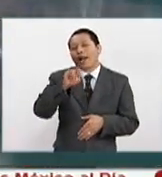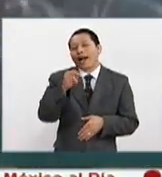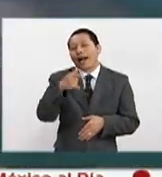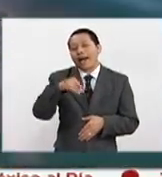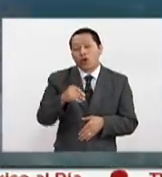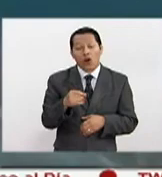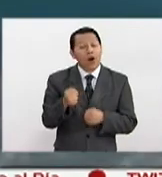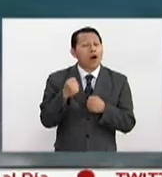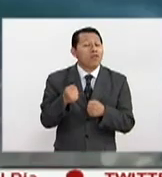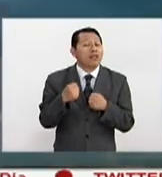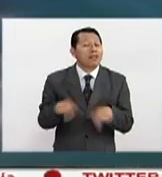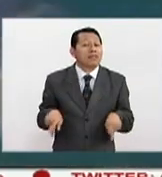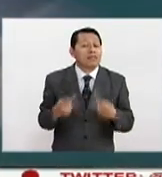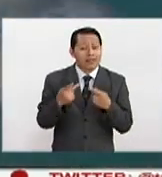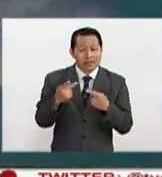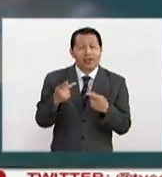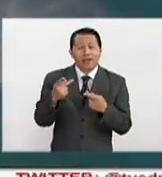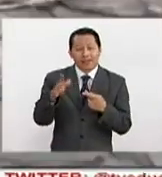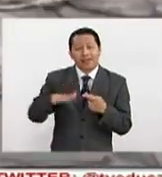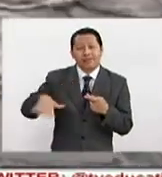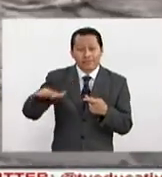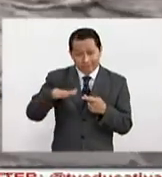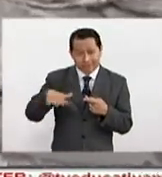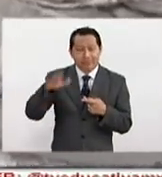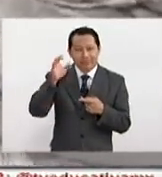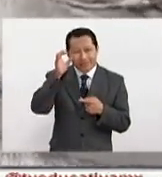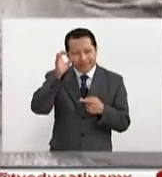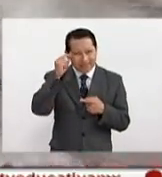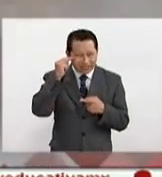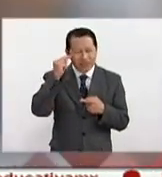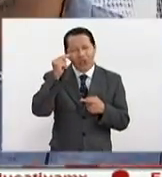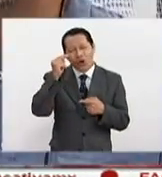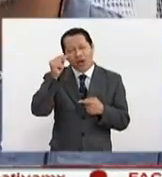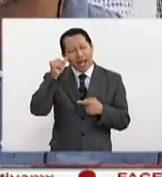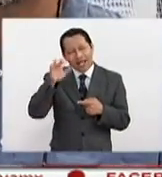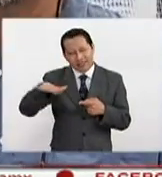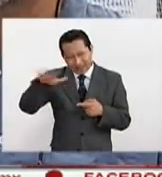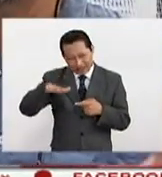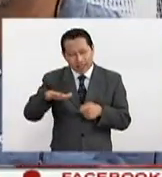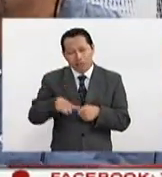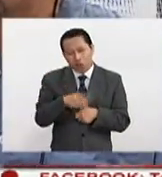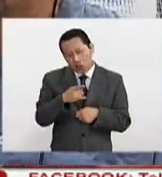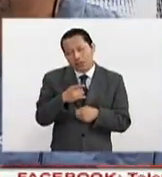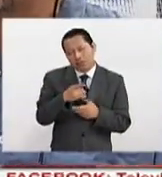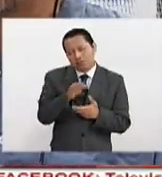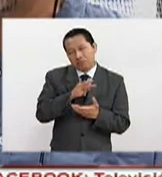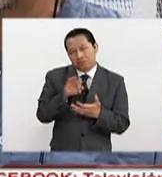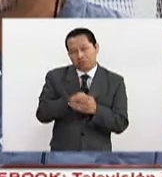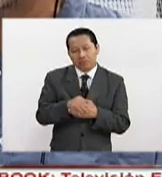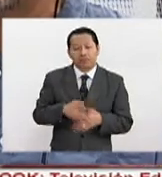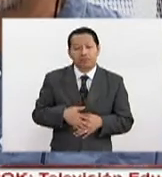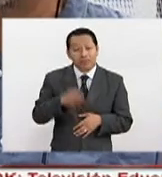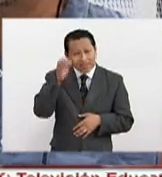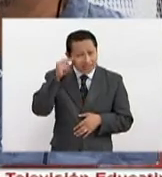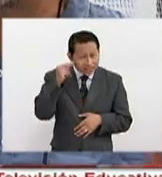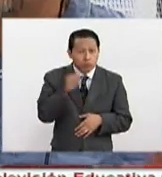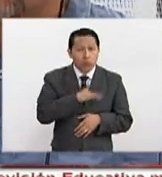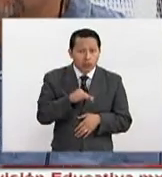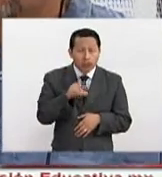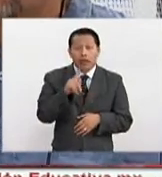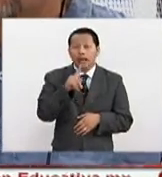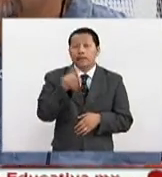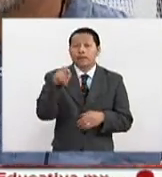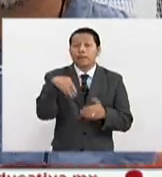altamente cotizado en el mercado oriental al considerarse afrodisíaco. Sabemos que en una subasta en China alcanzó $100,000